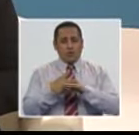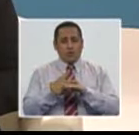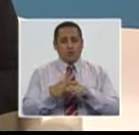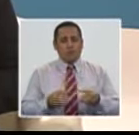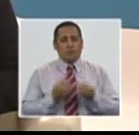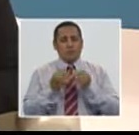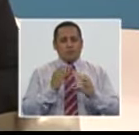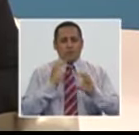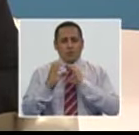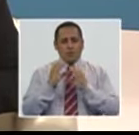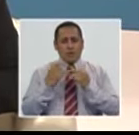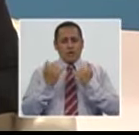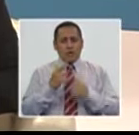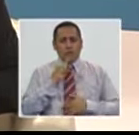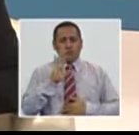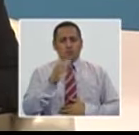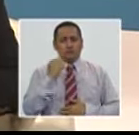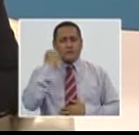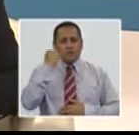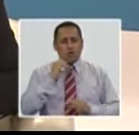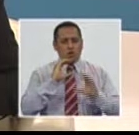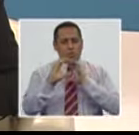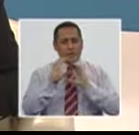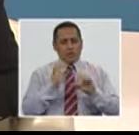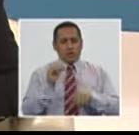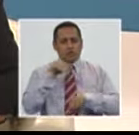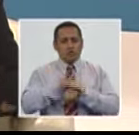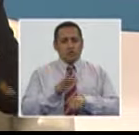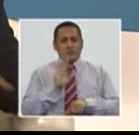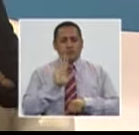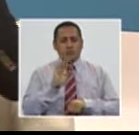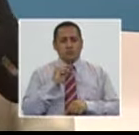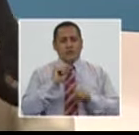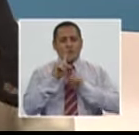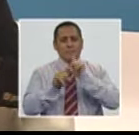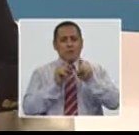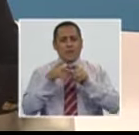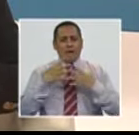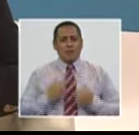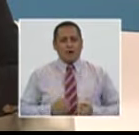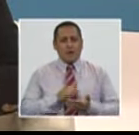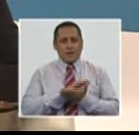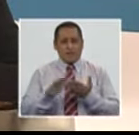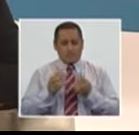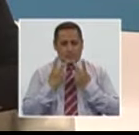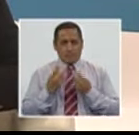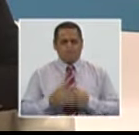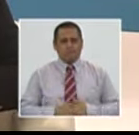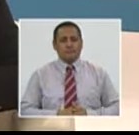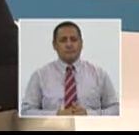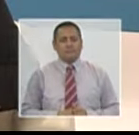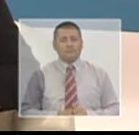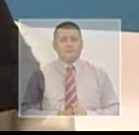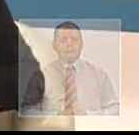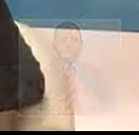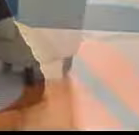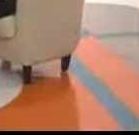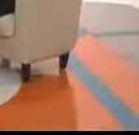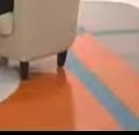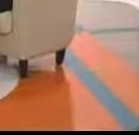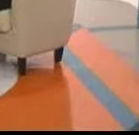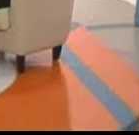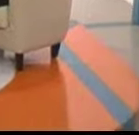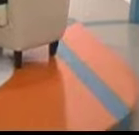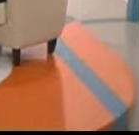de la pausa porque nos vamos ya a la pausa en tus derechos Hasta mañana conversando acerca de la consultoría jurídica regresamos con eso